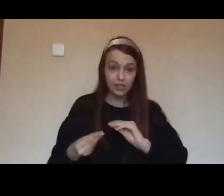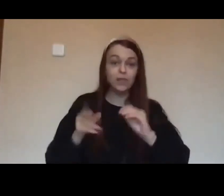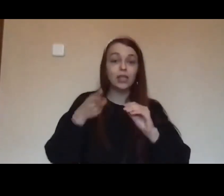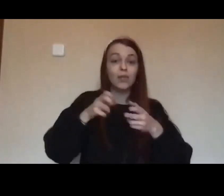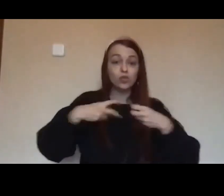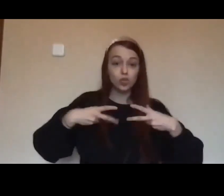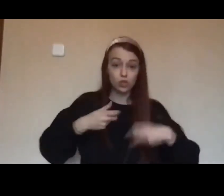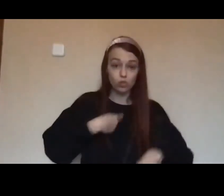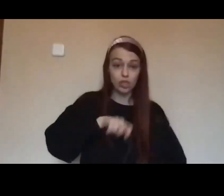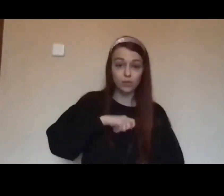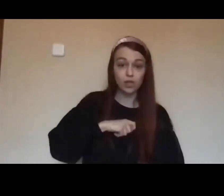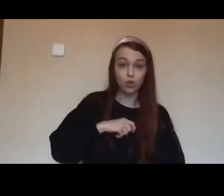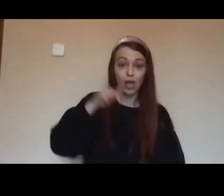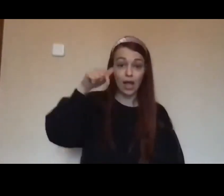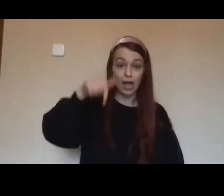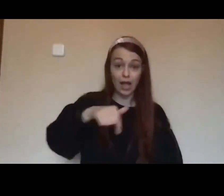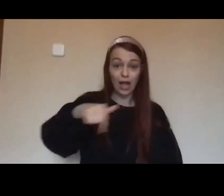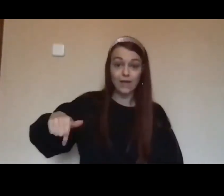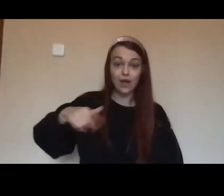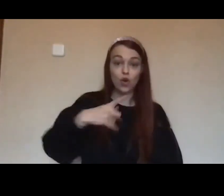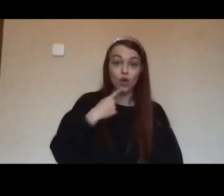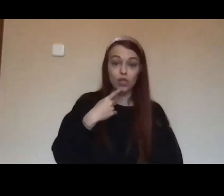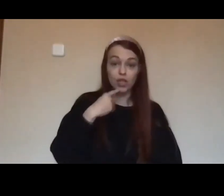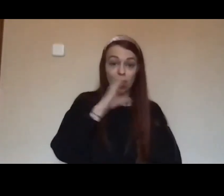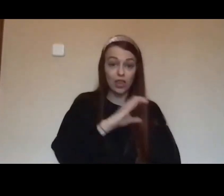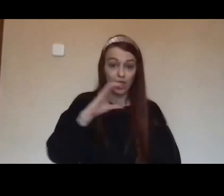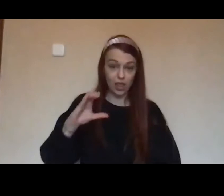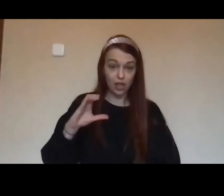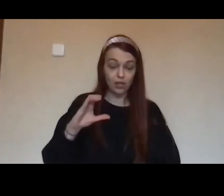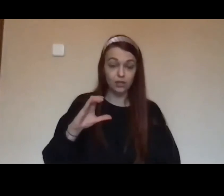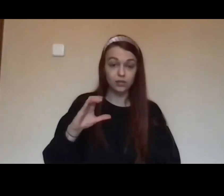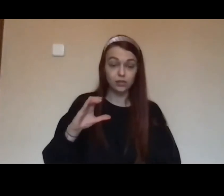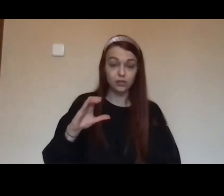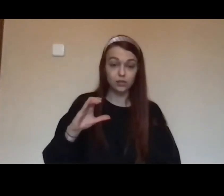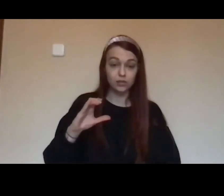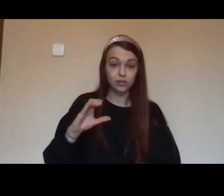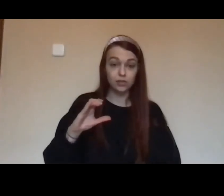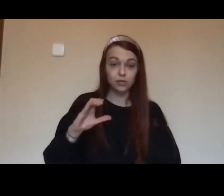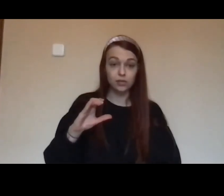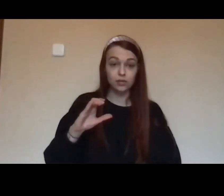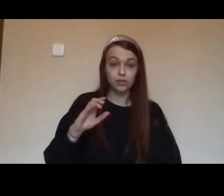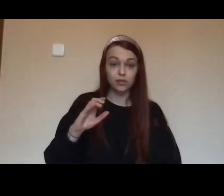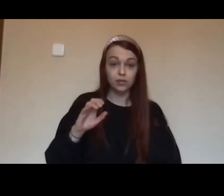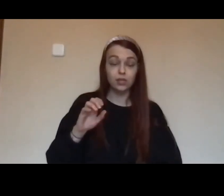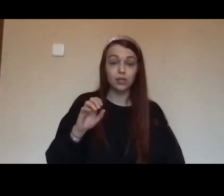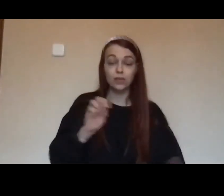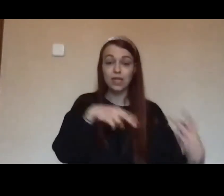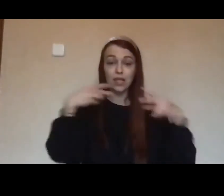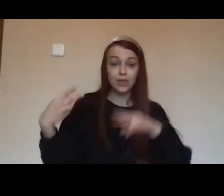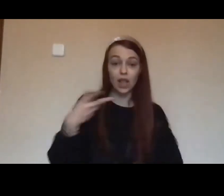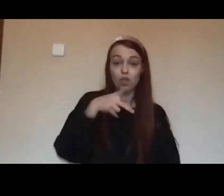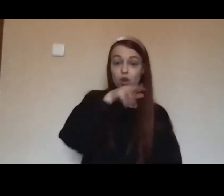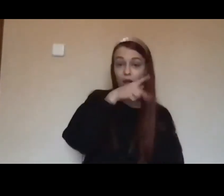en español que se activan en la pantalla en el icono CC que podéis encontrar abajo, interpretación en castellano